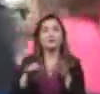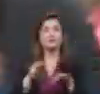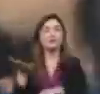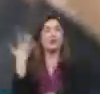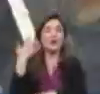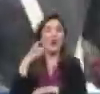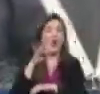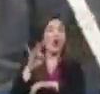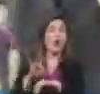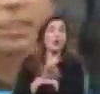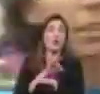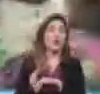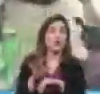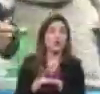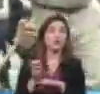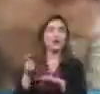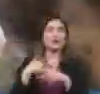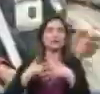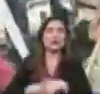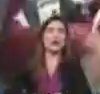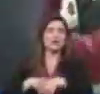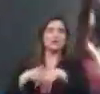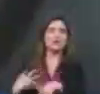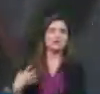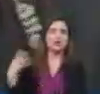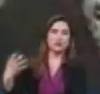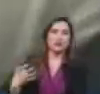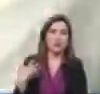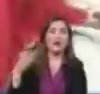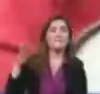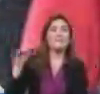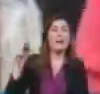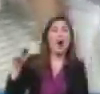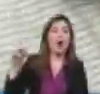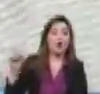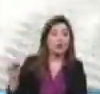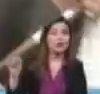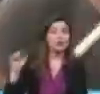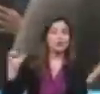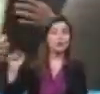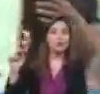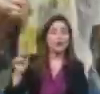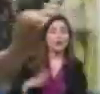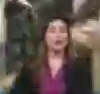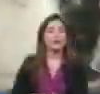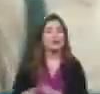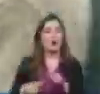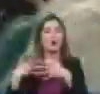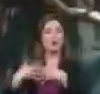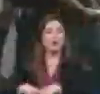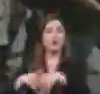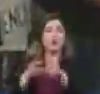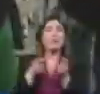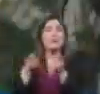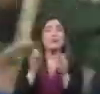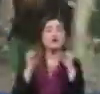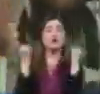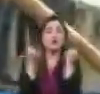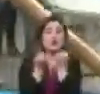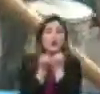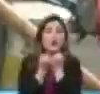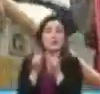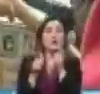Más de 8 horas después de iniciada la marcha en el Cantón San Miguel de los Bancos, a los habitantes del noroccidente de Quito se les unieron dirigentes